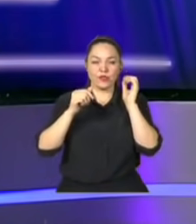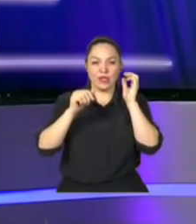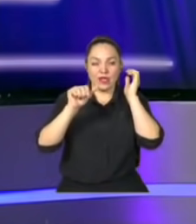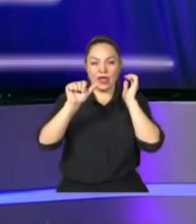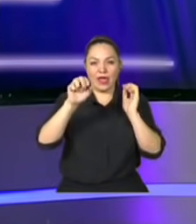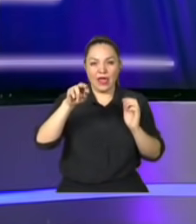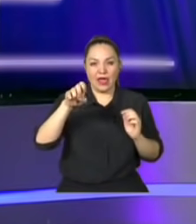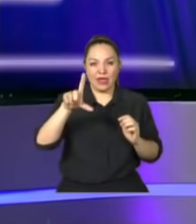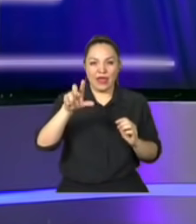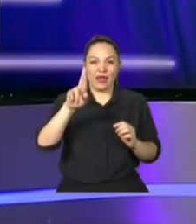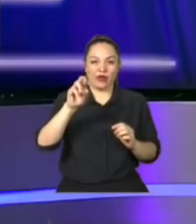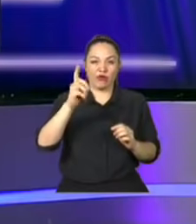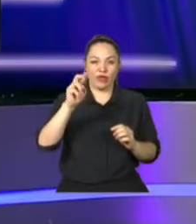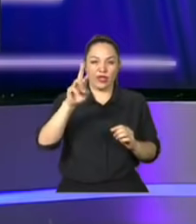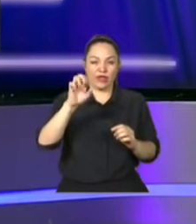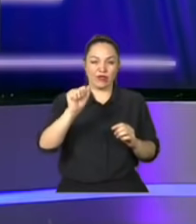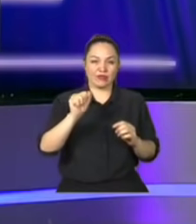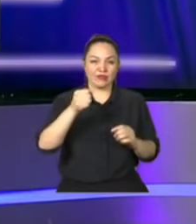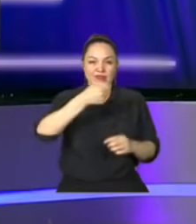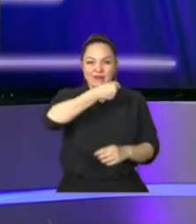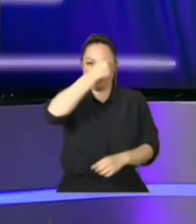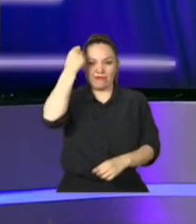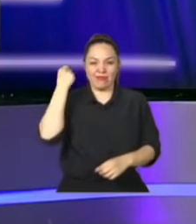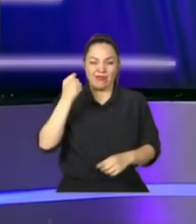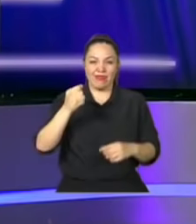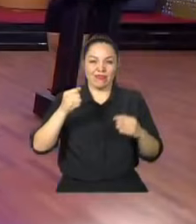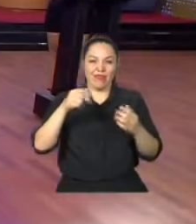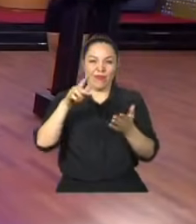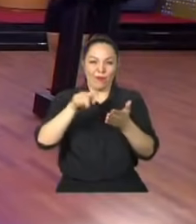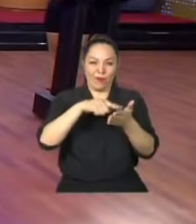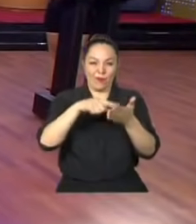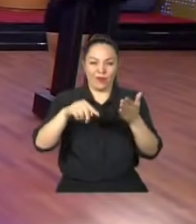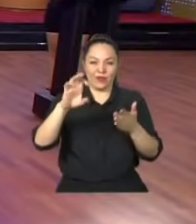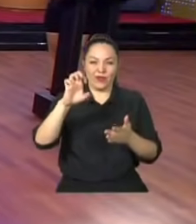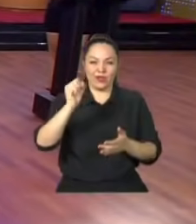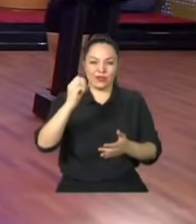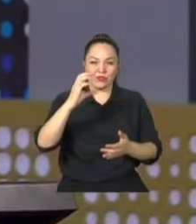Rodríguez, candidata por el partido Es Cultural.